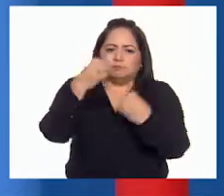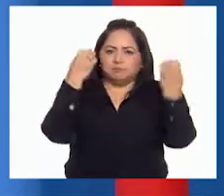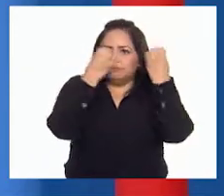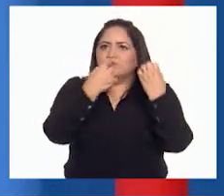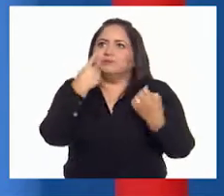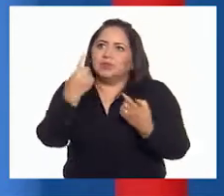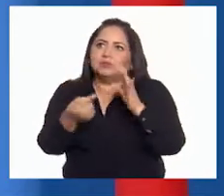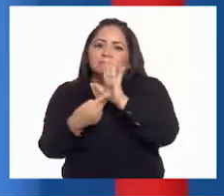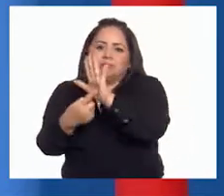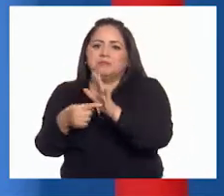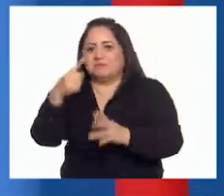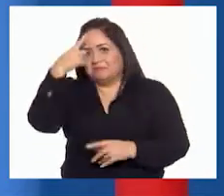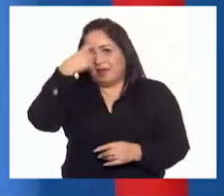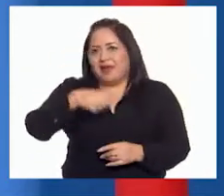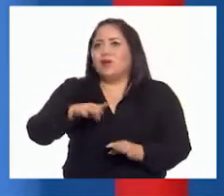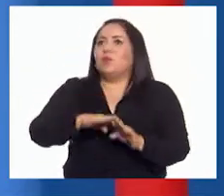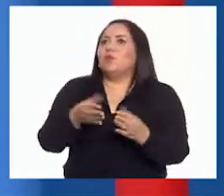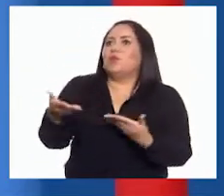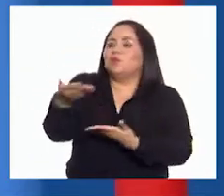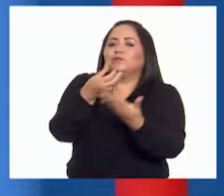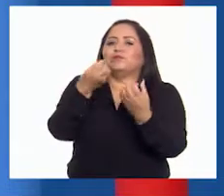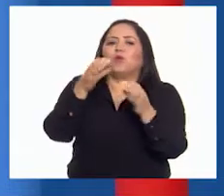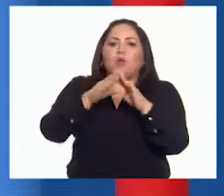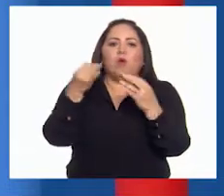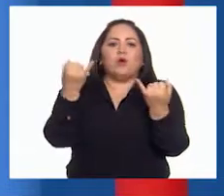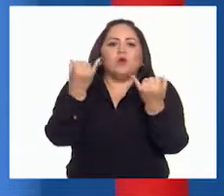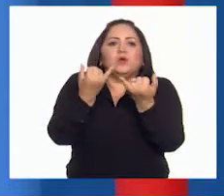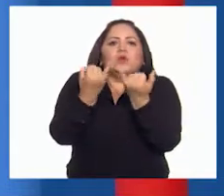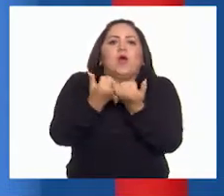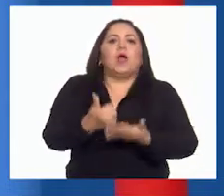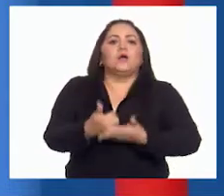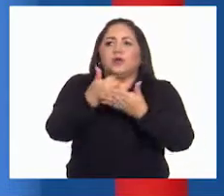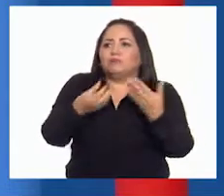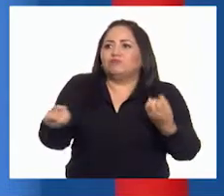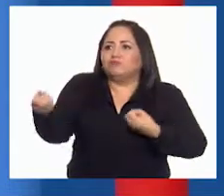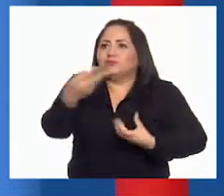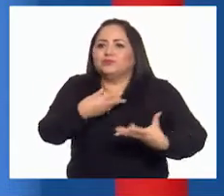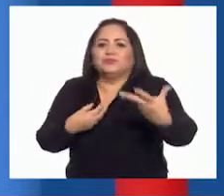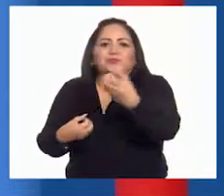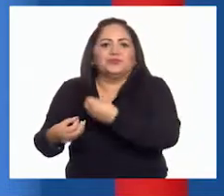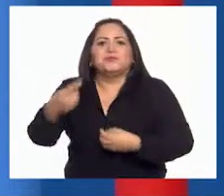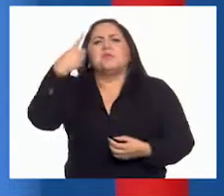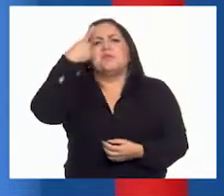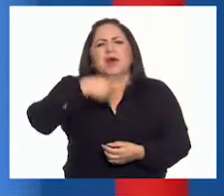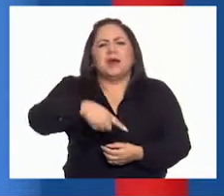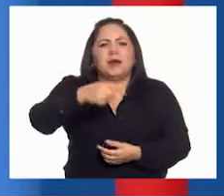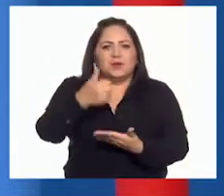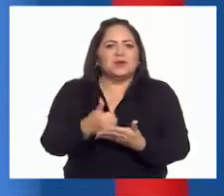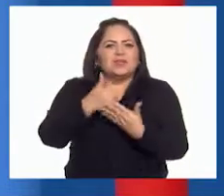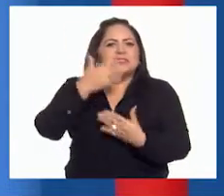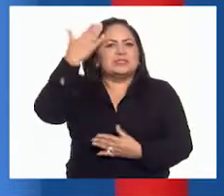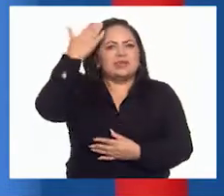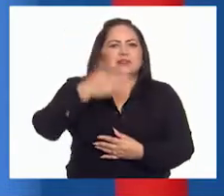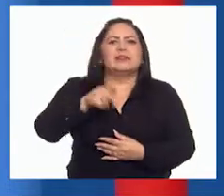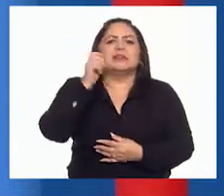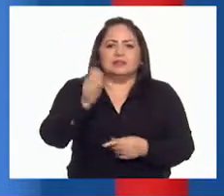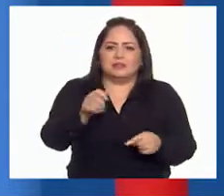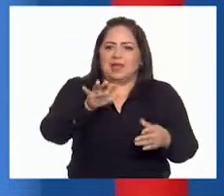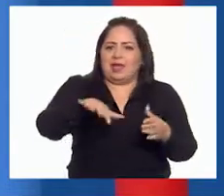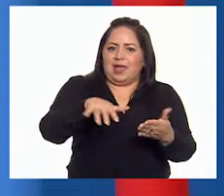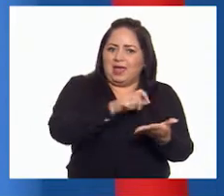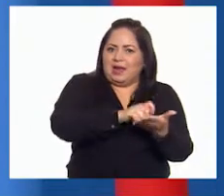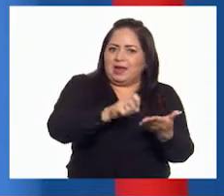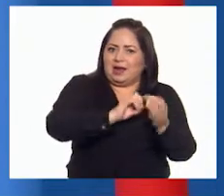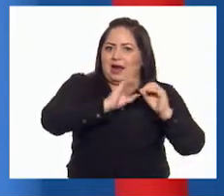análisis, pues para recibir retroalimentación, y estoy segura que les va a ayudar a saber qué aspectos de lo abordado